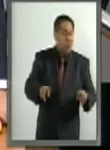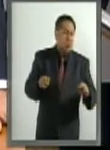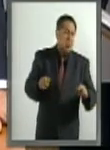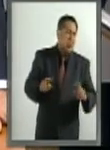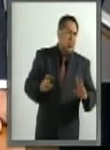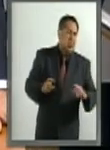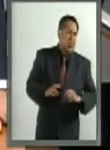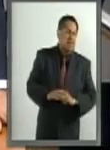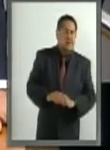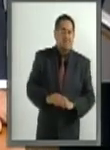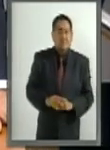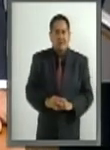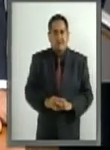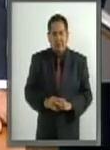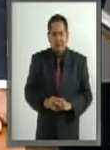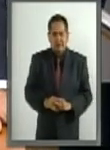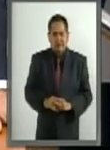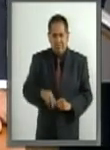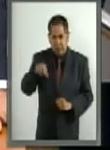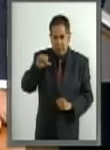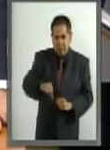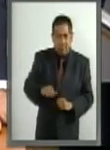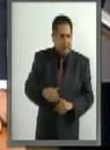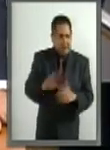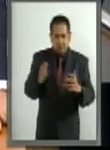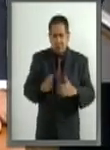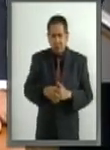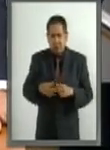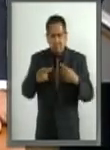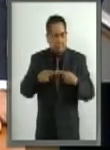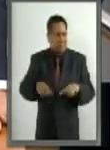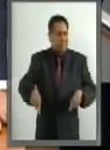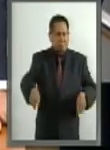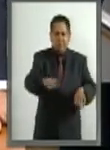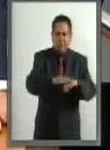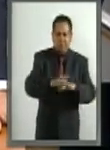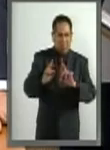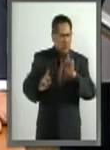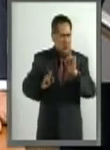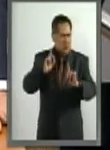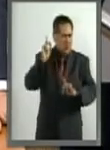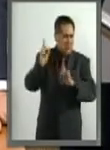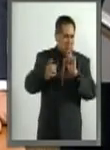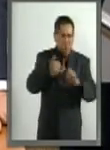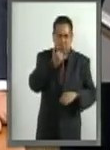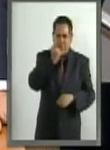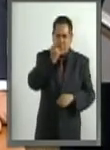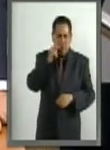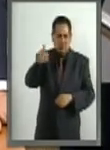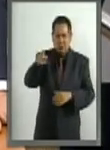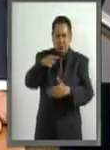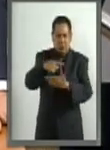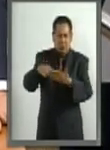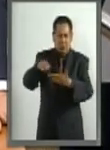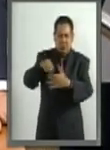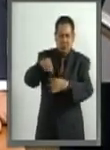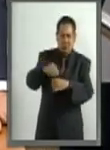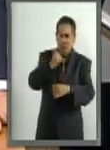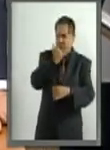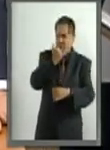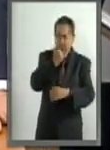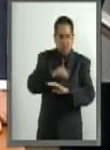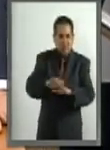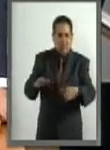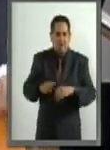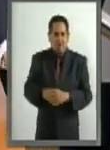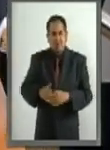Hoy no podemos negar que la sociedad está cuestionando estas elecciones. Ya lo